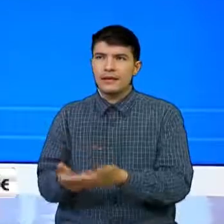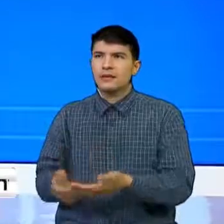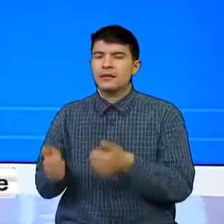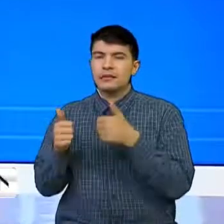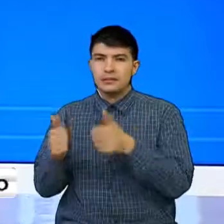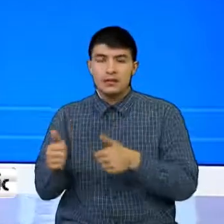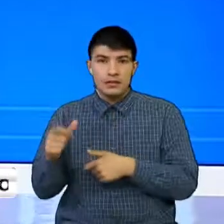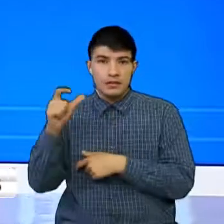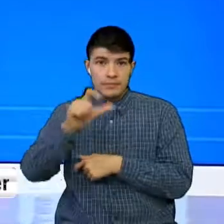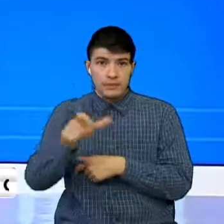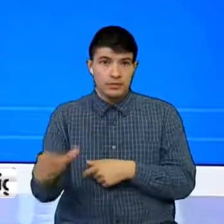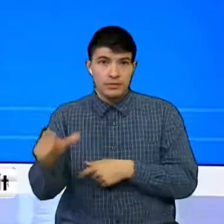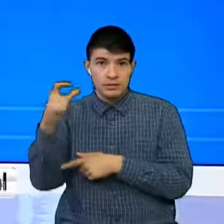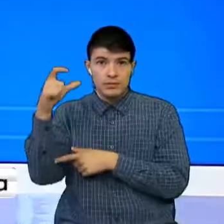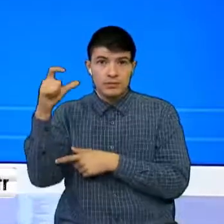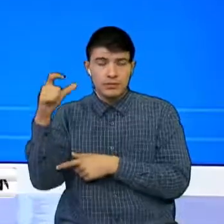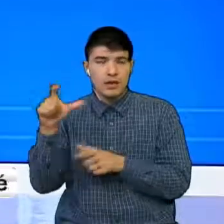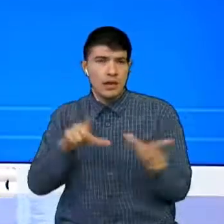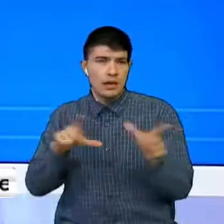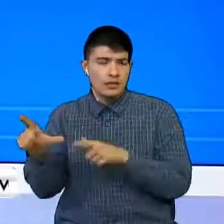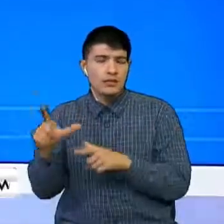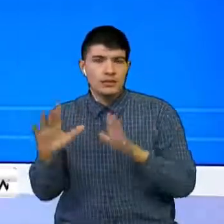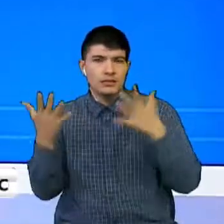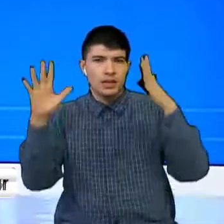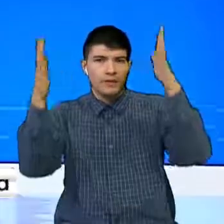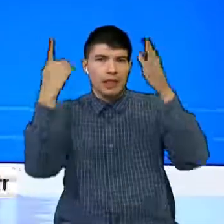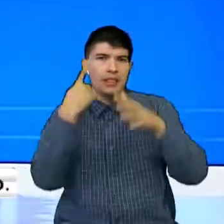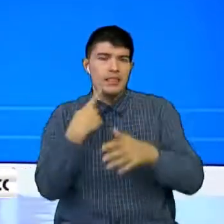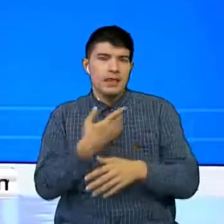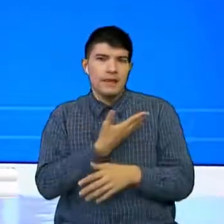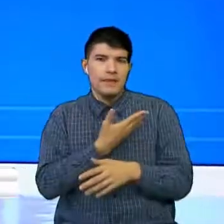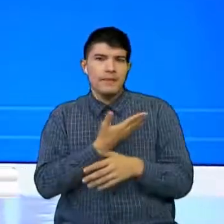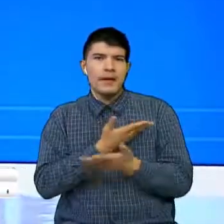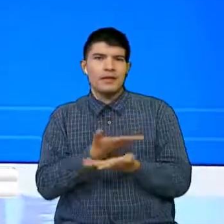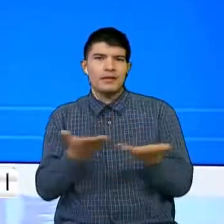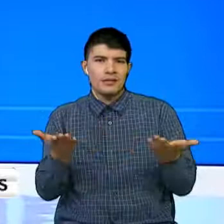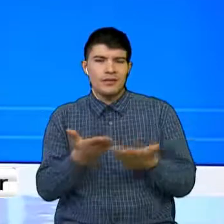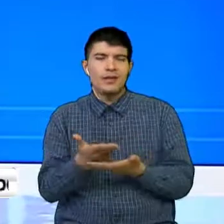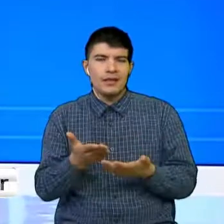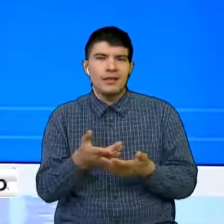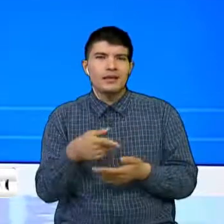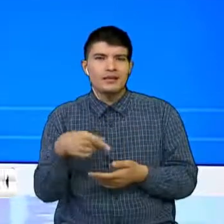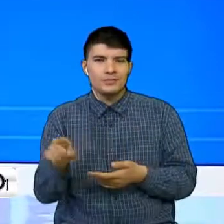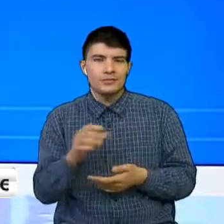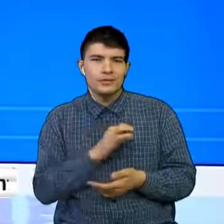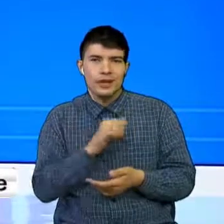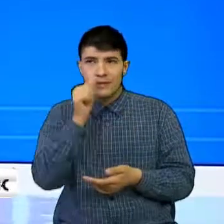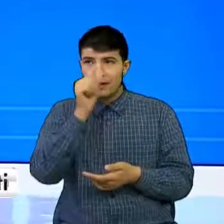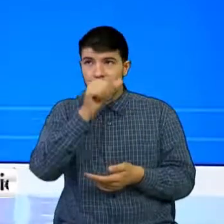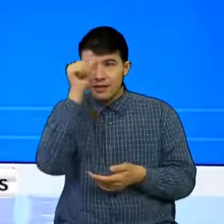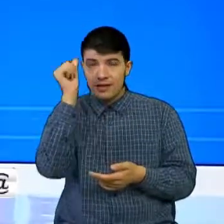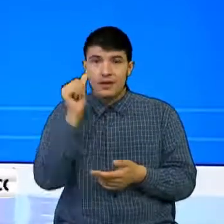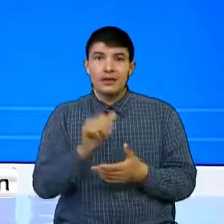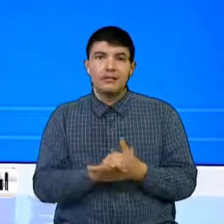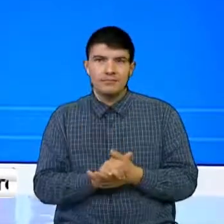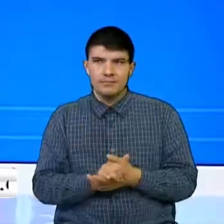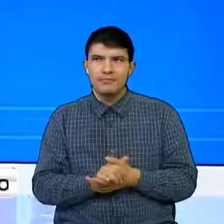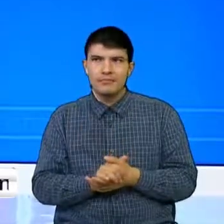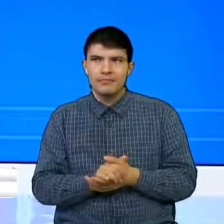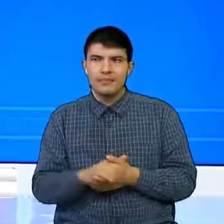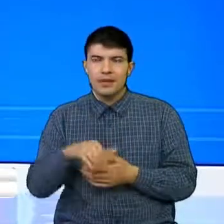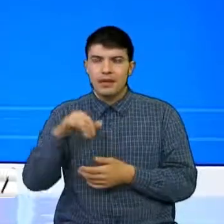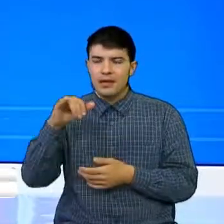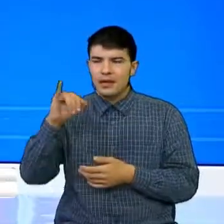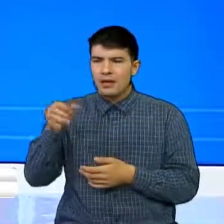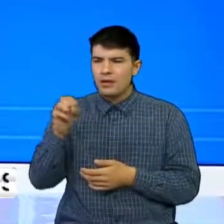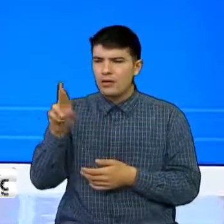Y los cuteños se alistan para celebrar el Día de las Madres este fin de semana, fecha que en el mundo ya fue celebrada. Jorge Colmenares,